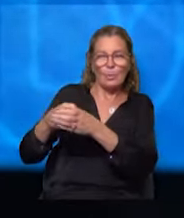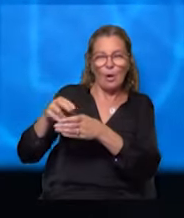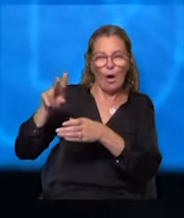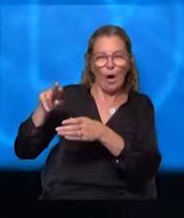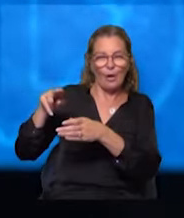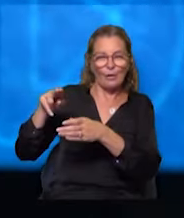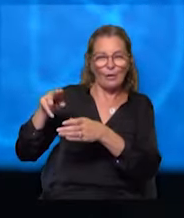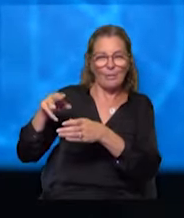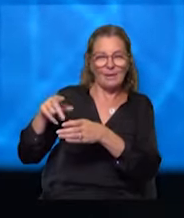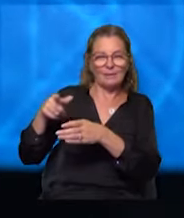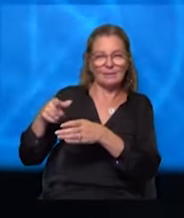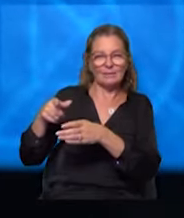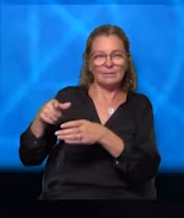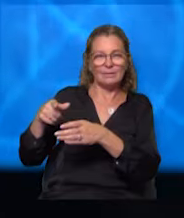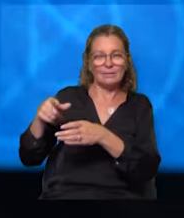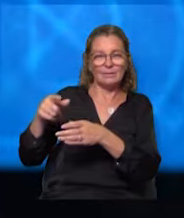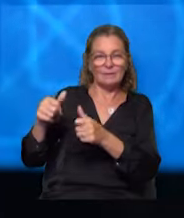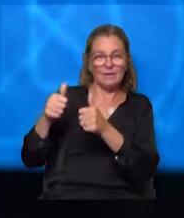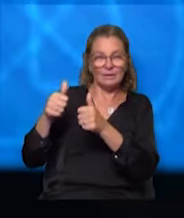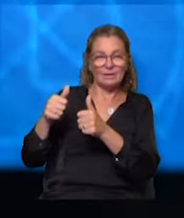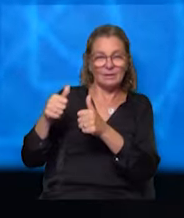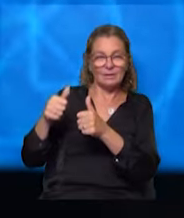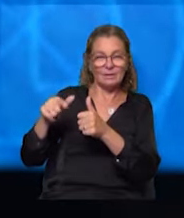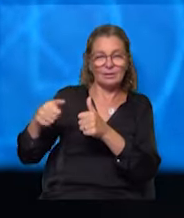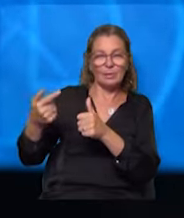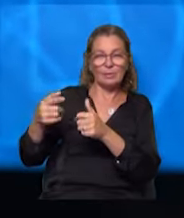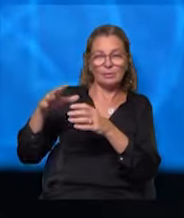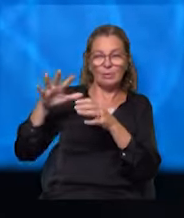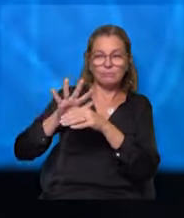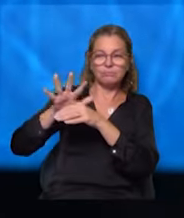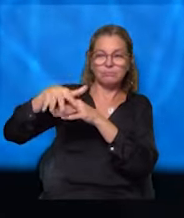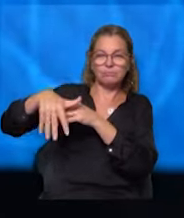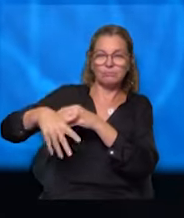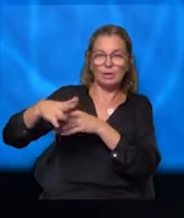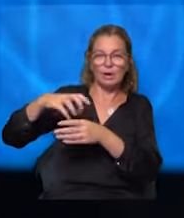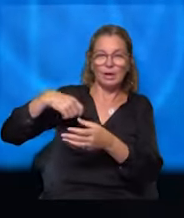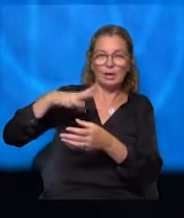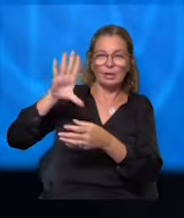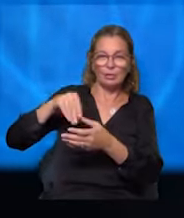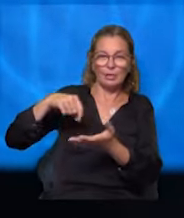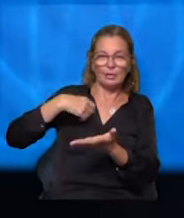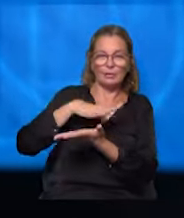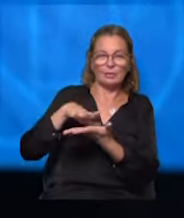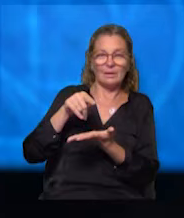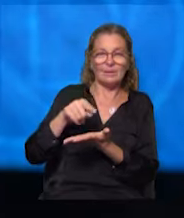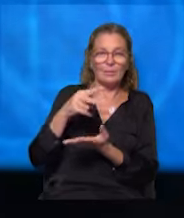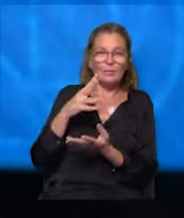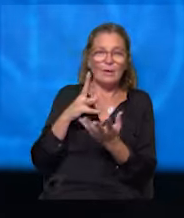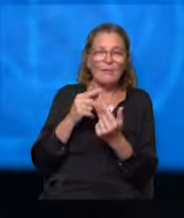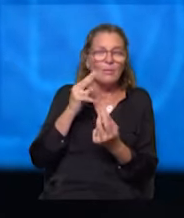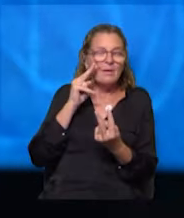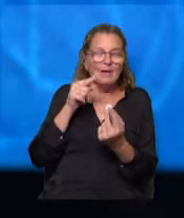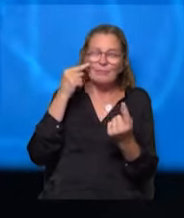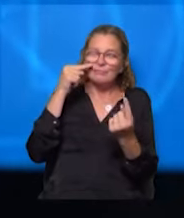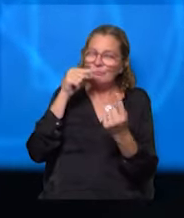oro porque si a los maya oro le iba bien después eso derramaba en toda la sociedad nosotros tenemos una visión un